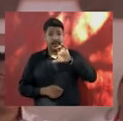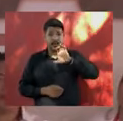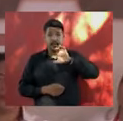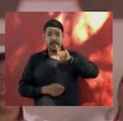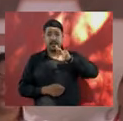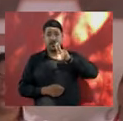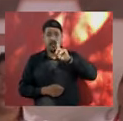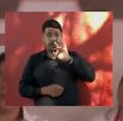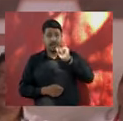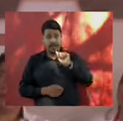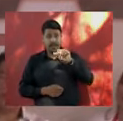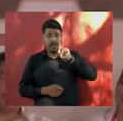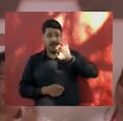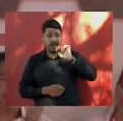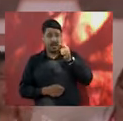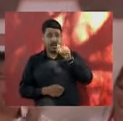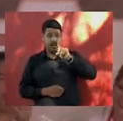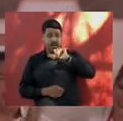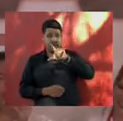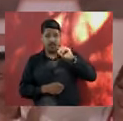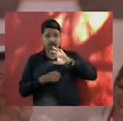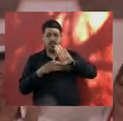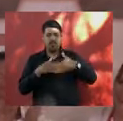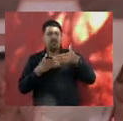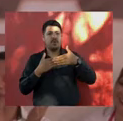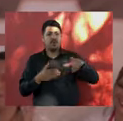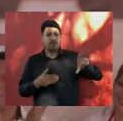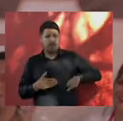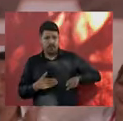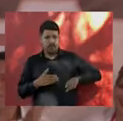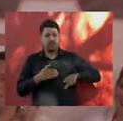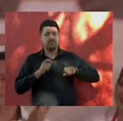es la próxima gobernadora de Jalisco.